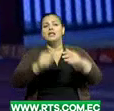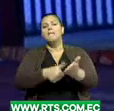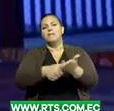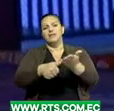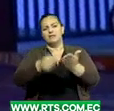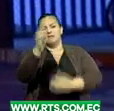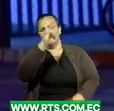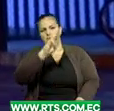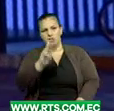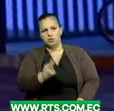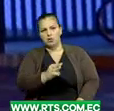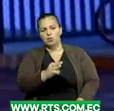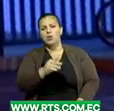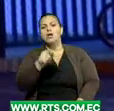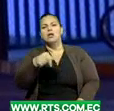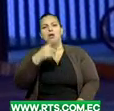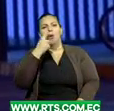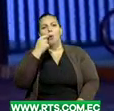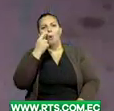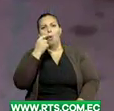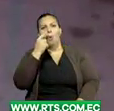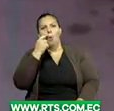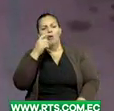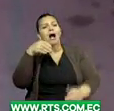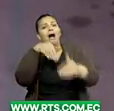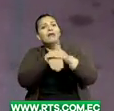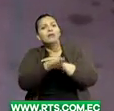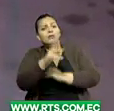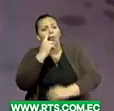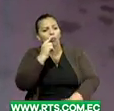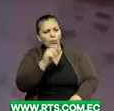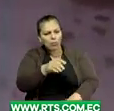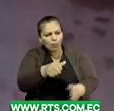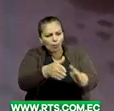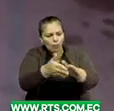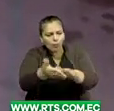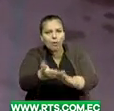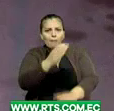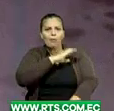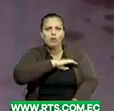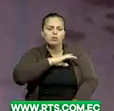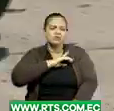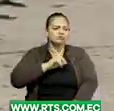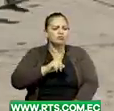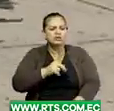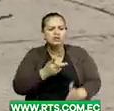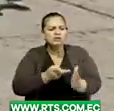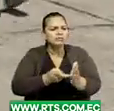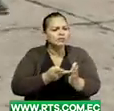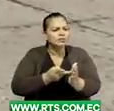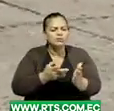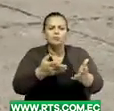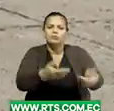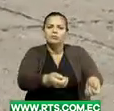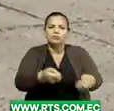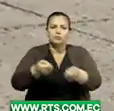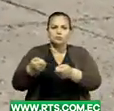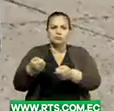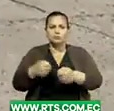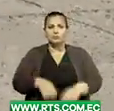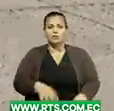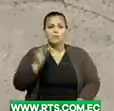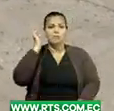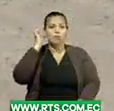médicos atendían a la joven herida de bala. Por su parte, policías del servicio urbano ejecutaron la detención de